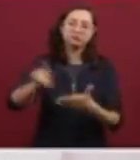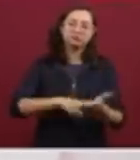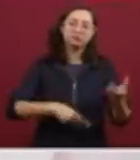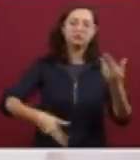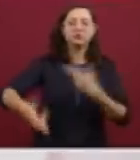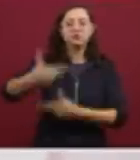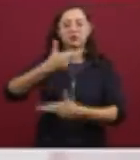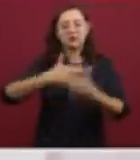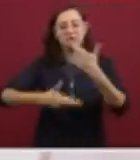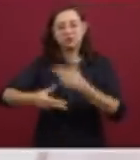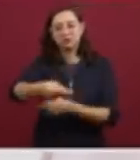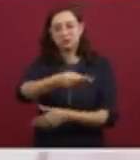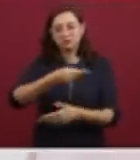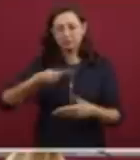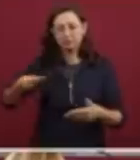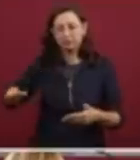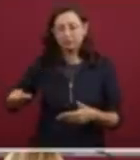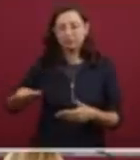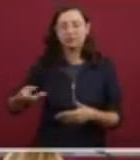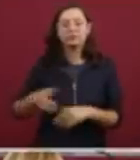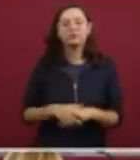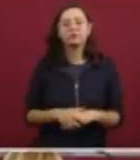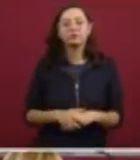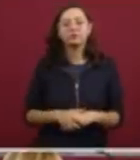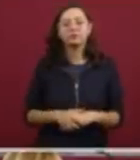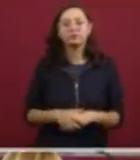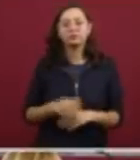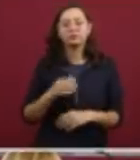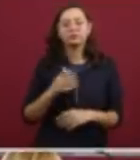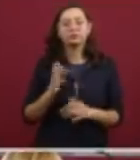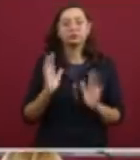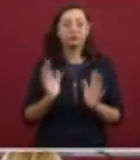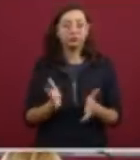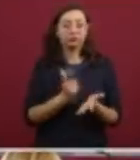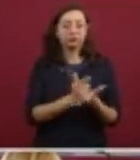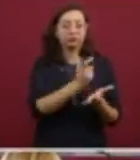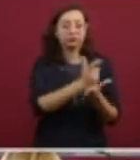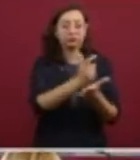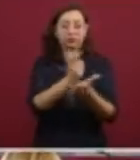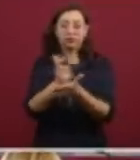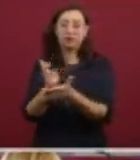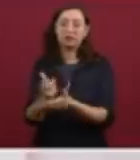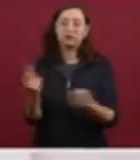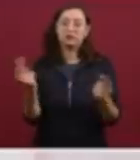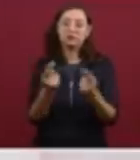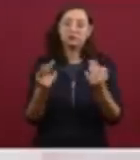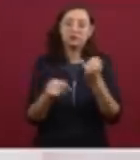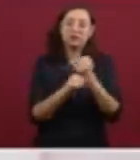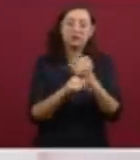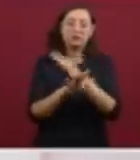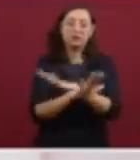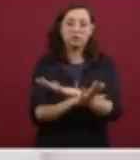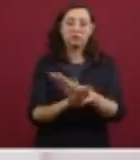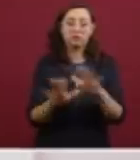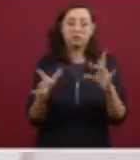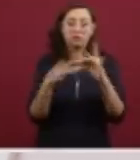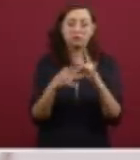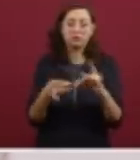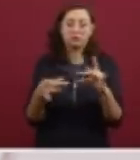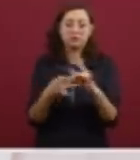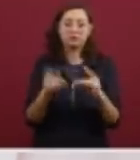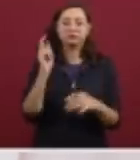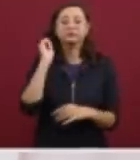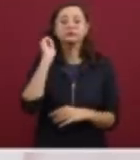manera que están entregados, pero cobrados, que es la instrucción del presidente, que informemos de manera muy puntual lo que